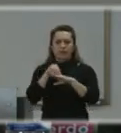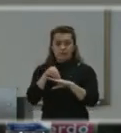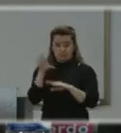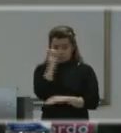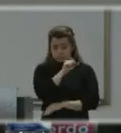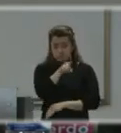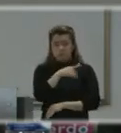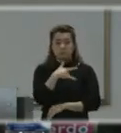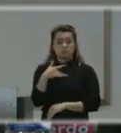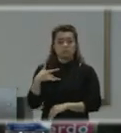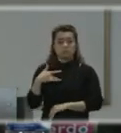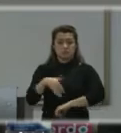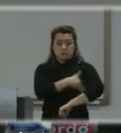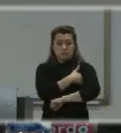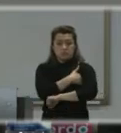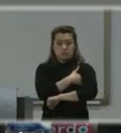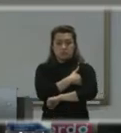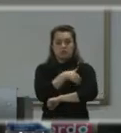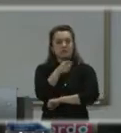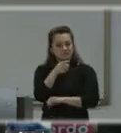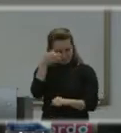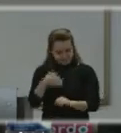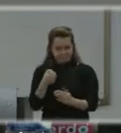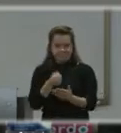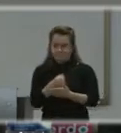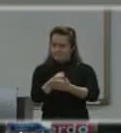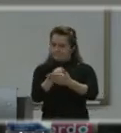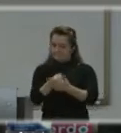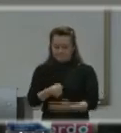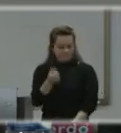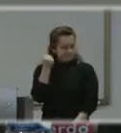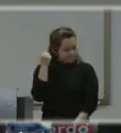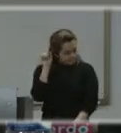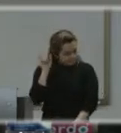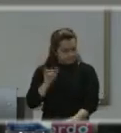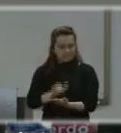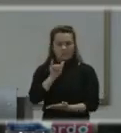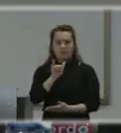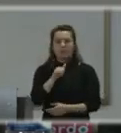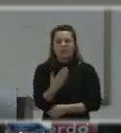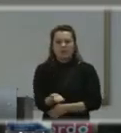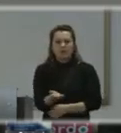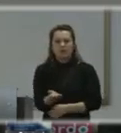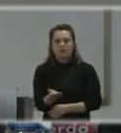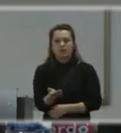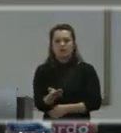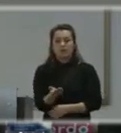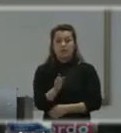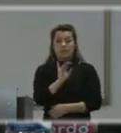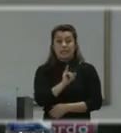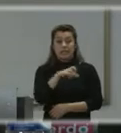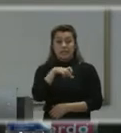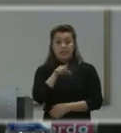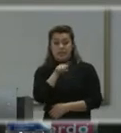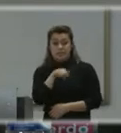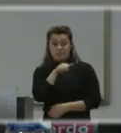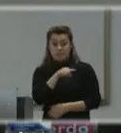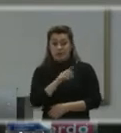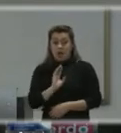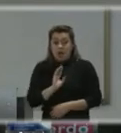Salud fue muy enfático al afirmar que las IPS no tenían